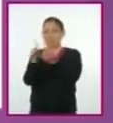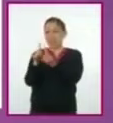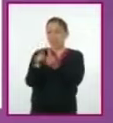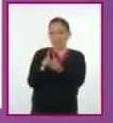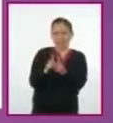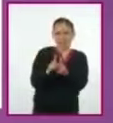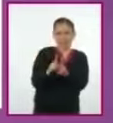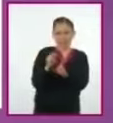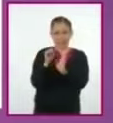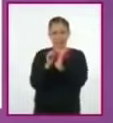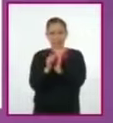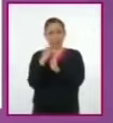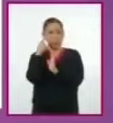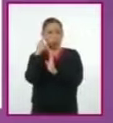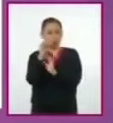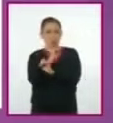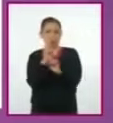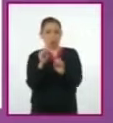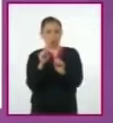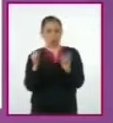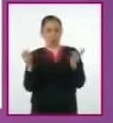signos, pero explotaban.